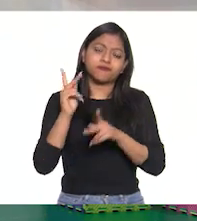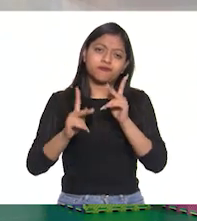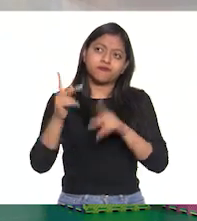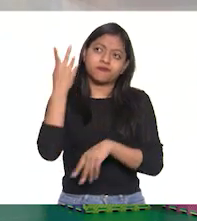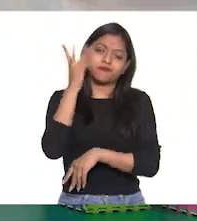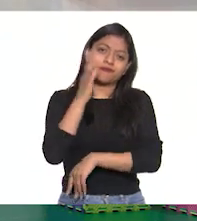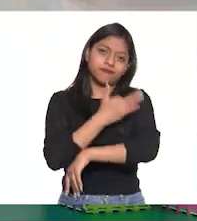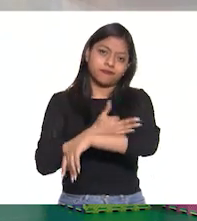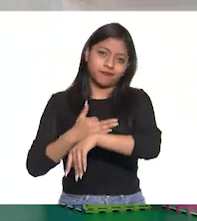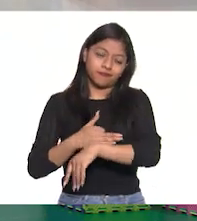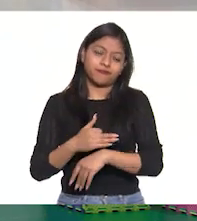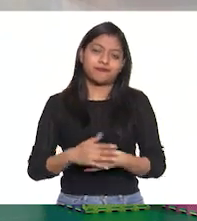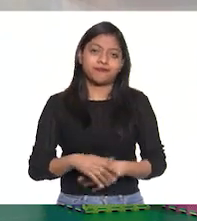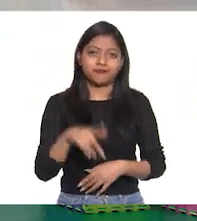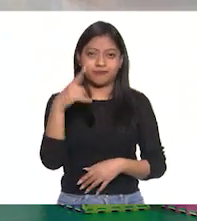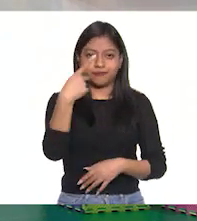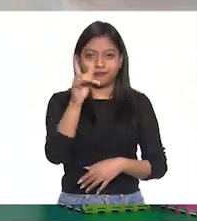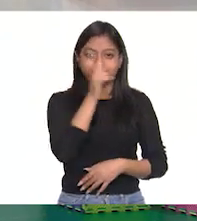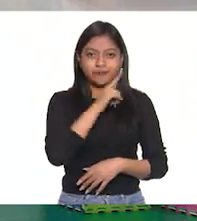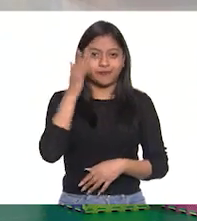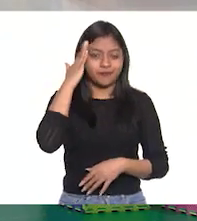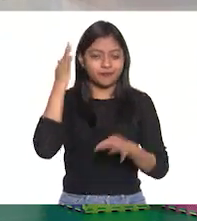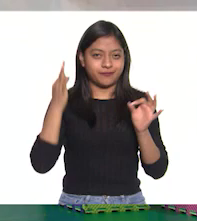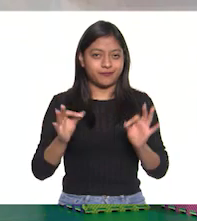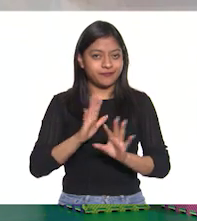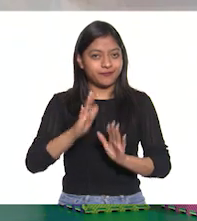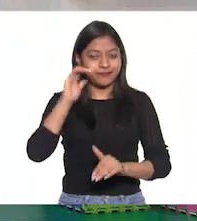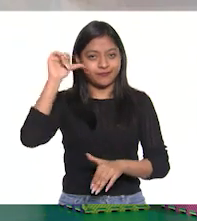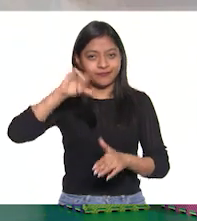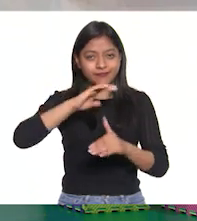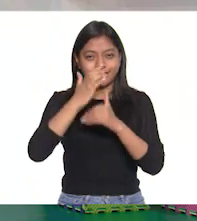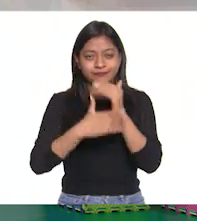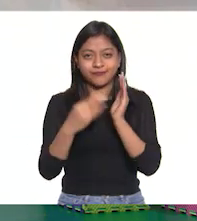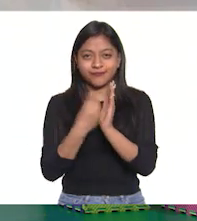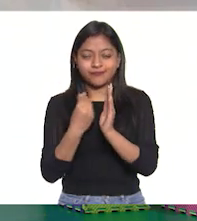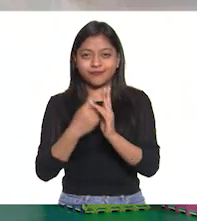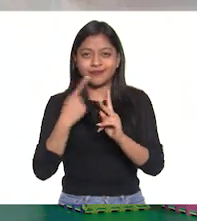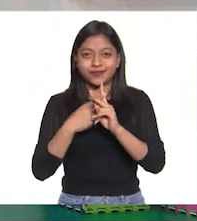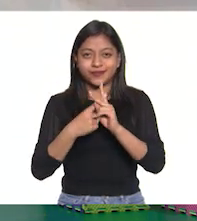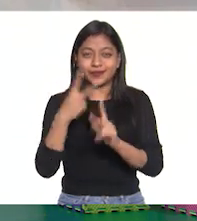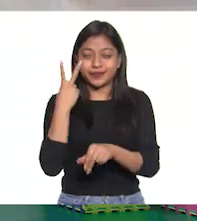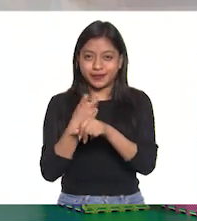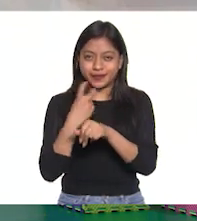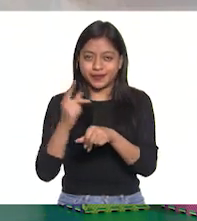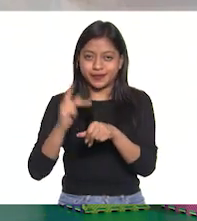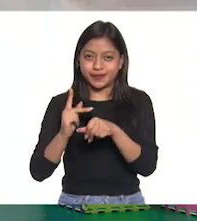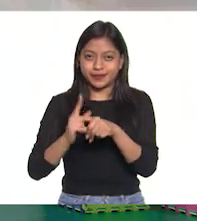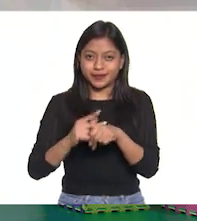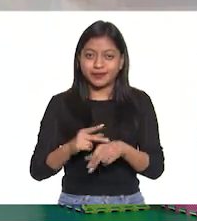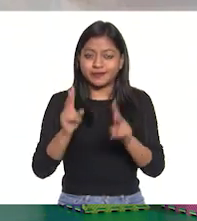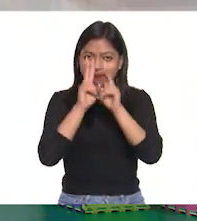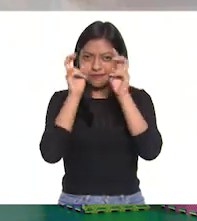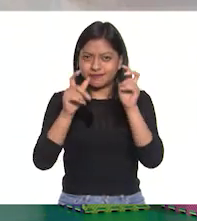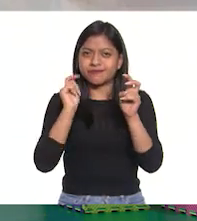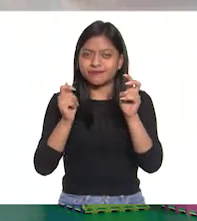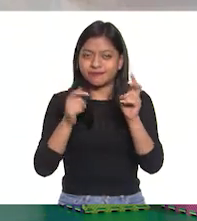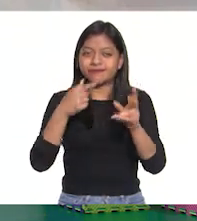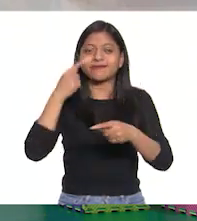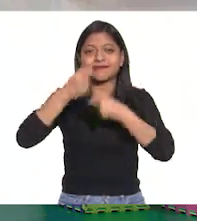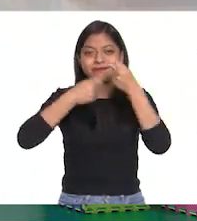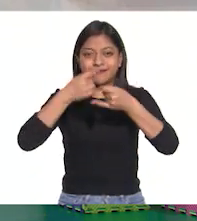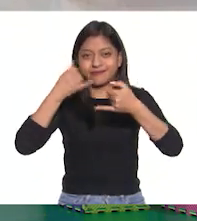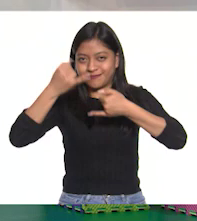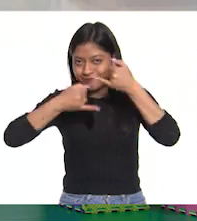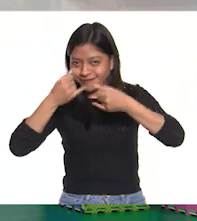familia en tu lengua materna. Por hoy, hemos terminado con la clase de matemáticas de segundo grado de primaria. El tema fue la